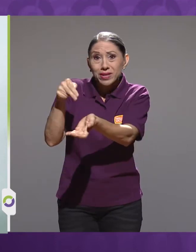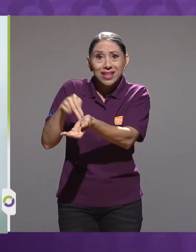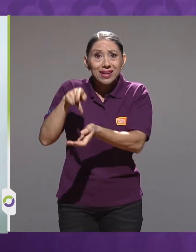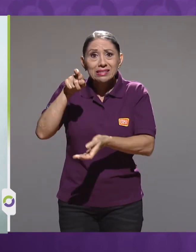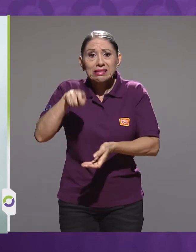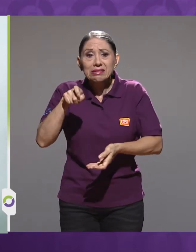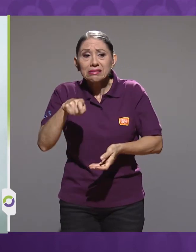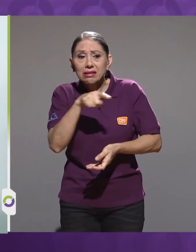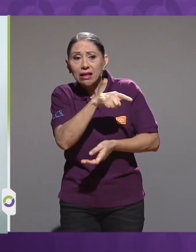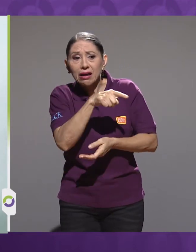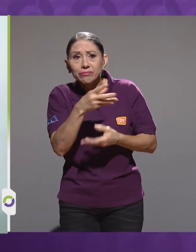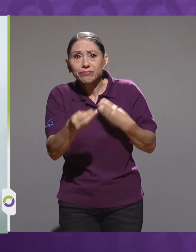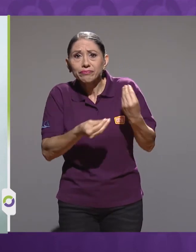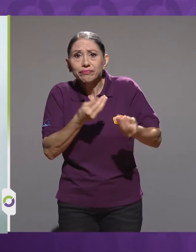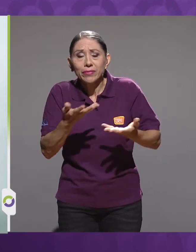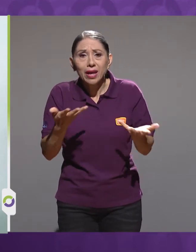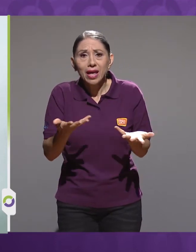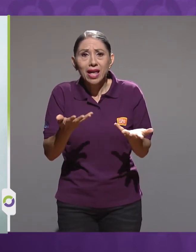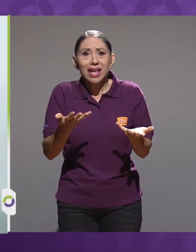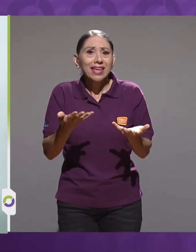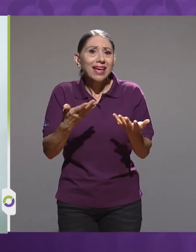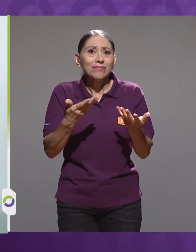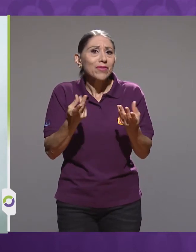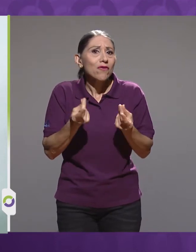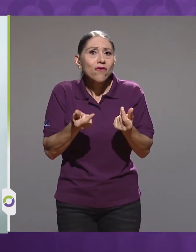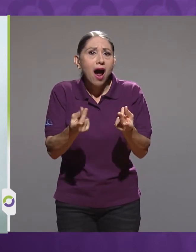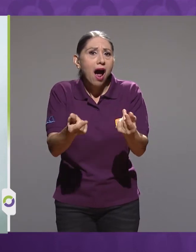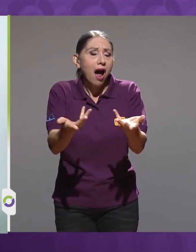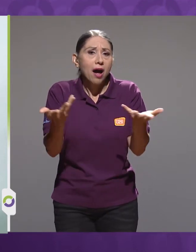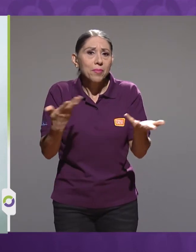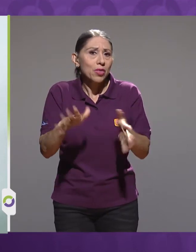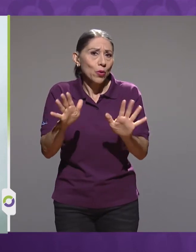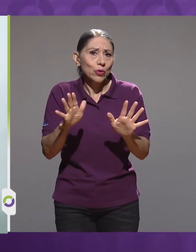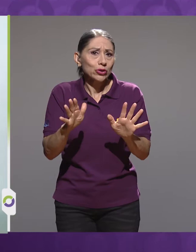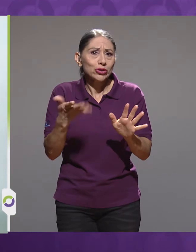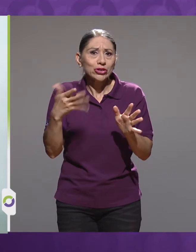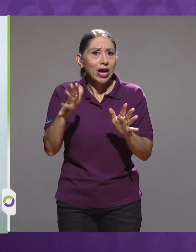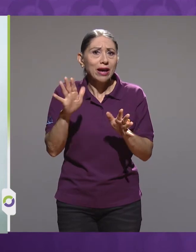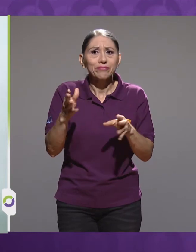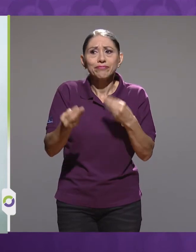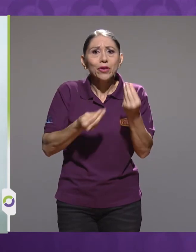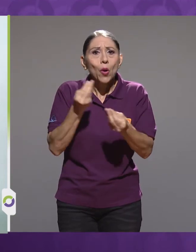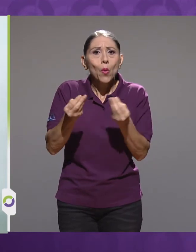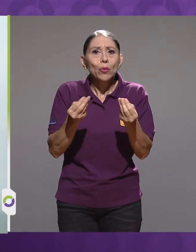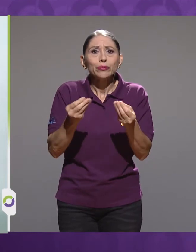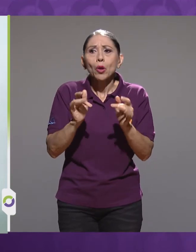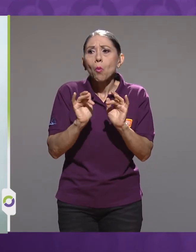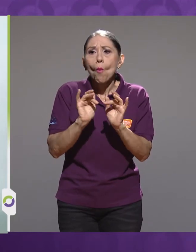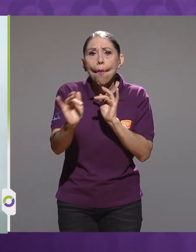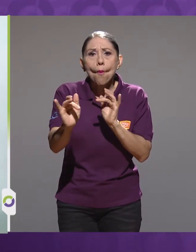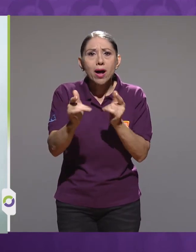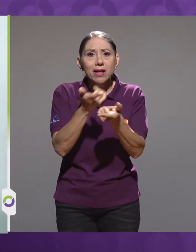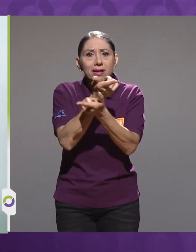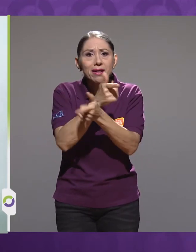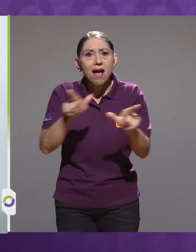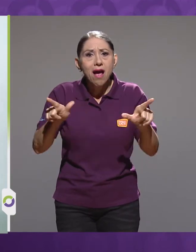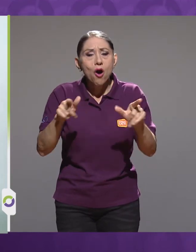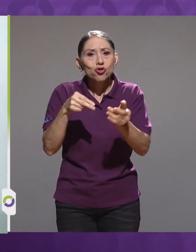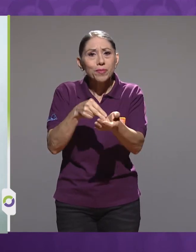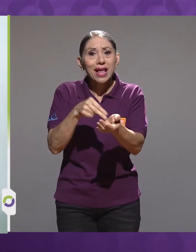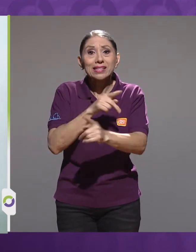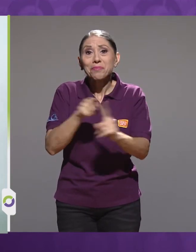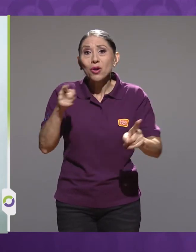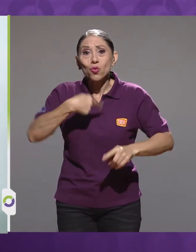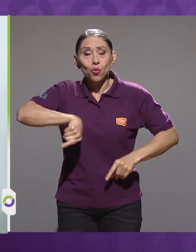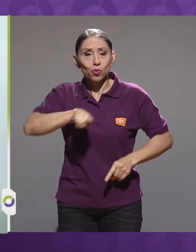padecimiento, pues ellos tratan como, ¿verdad?, de que nosotros desalojemos rápido, de una forma más rápida a los hospitales, pero para nosotros